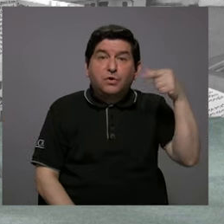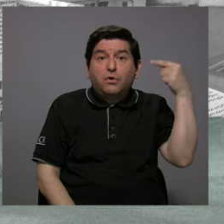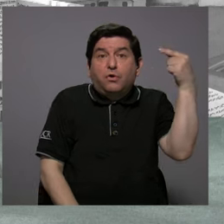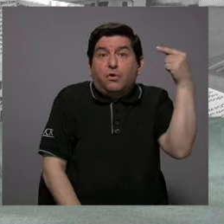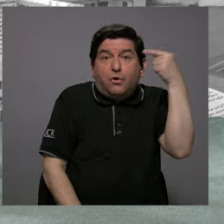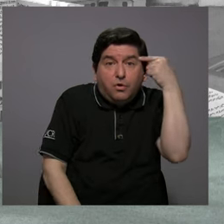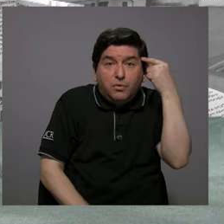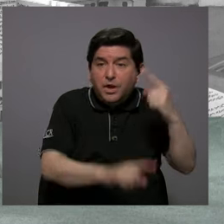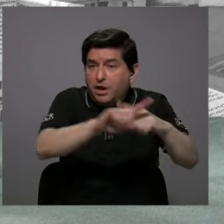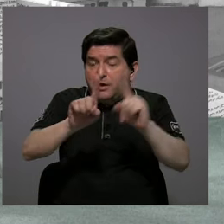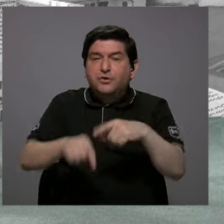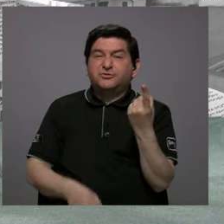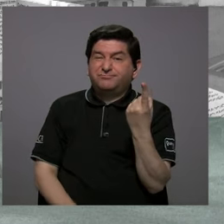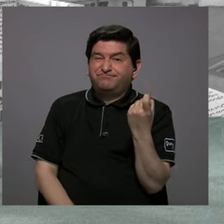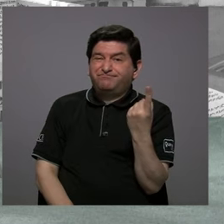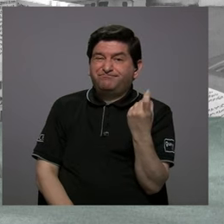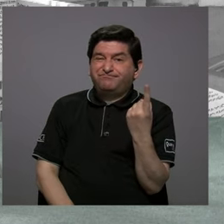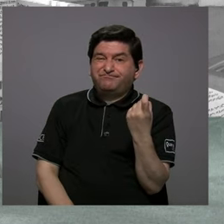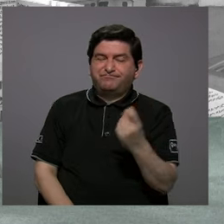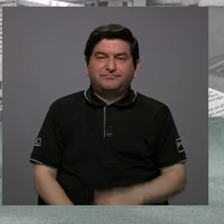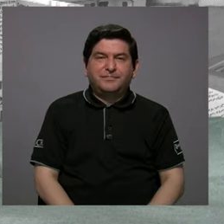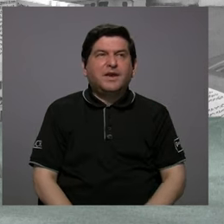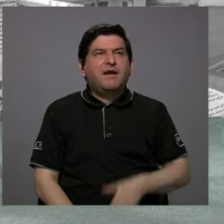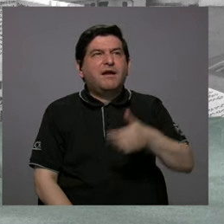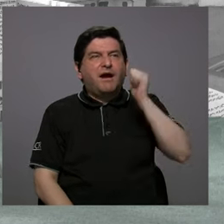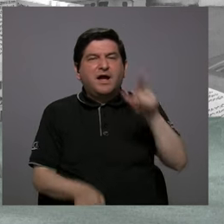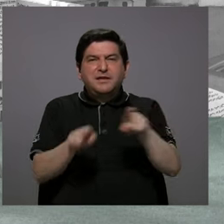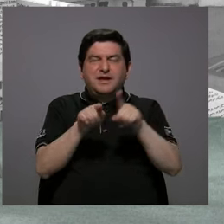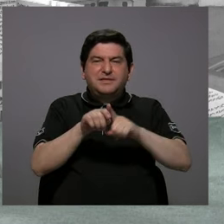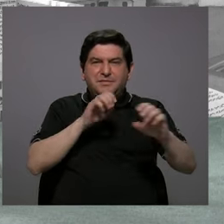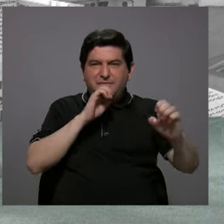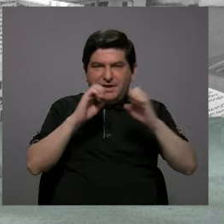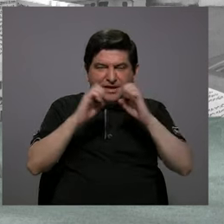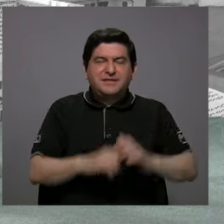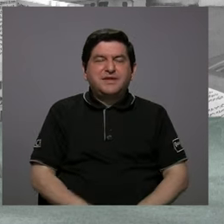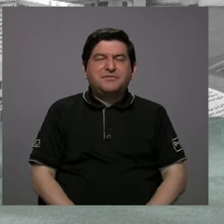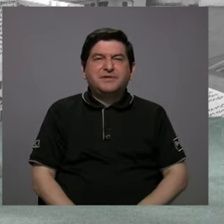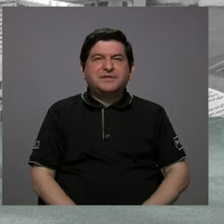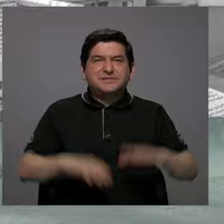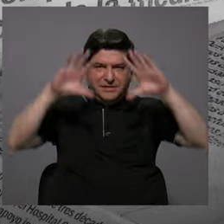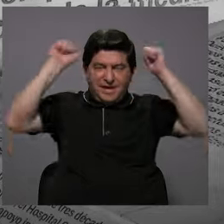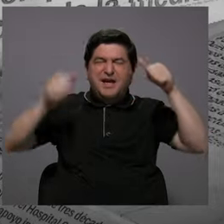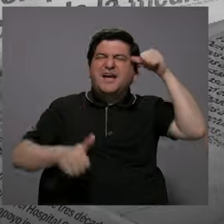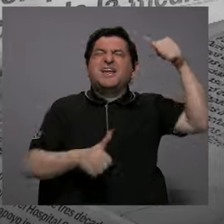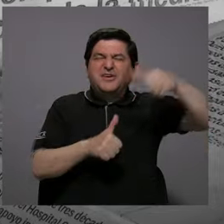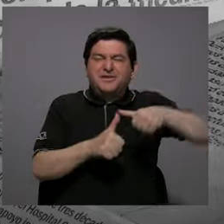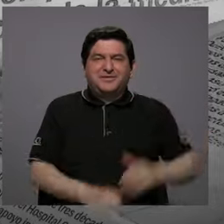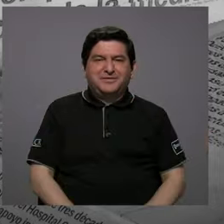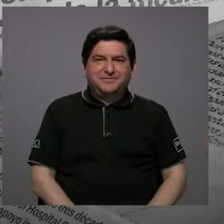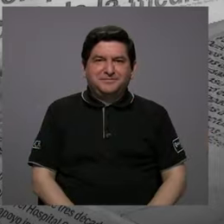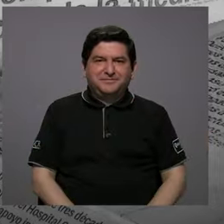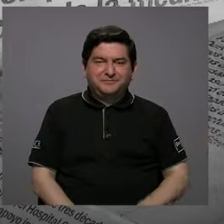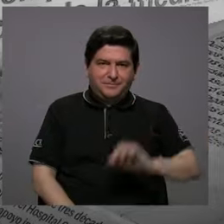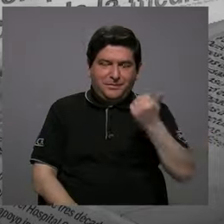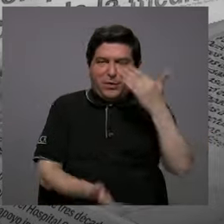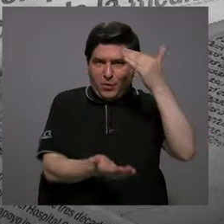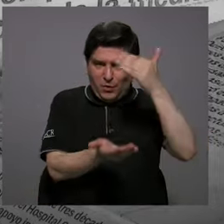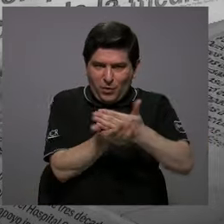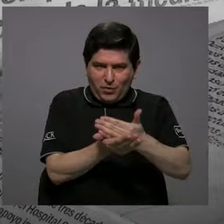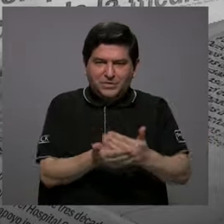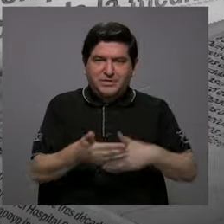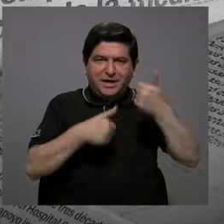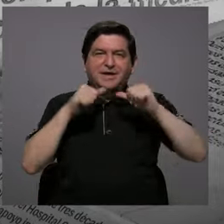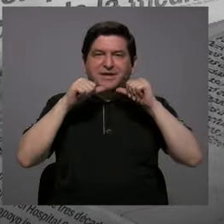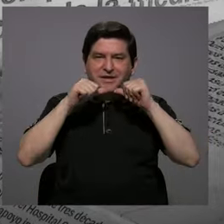que es lo que todavía nos falta ayer también tuvimos entrevista con la embajada por eso me acordé de eso Bueno vamos a hacer otra pausa pero